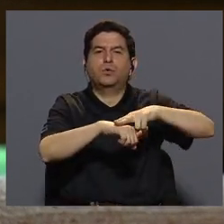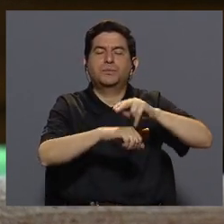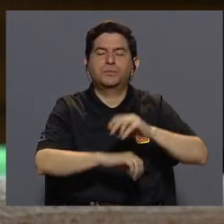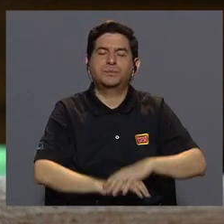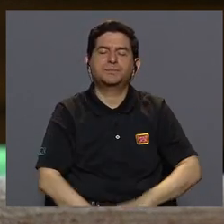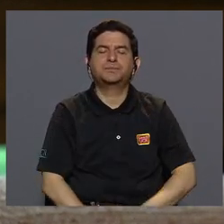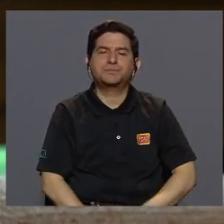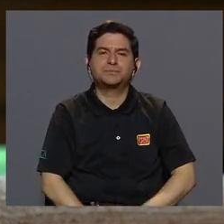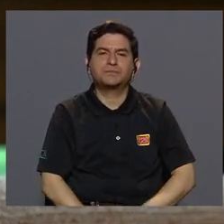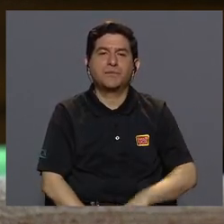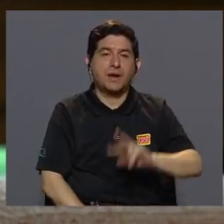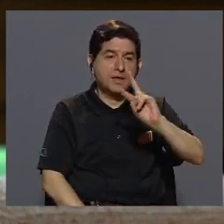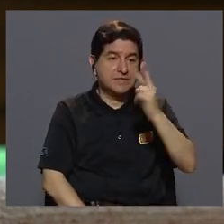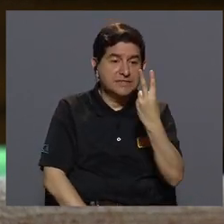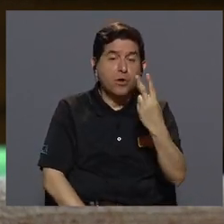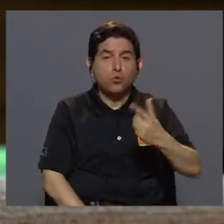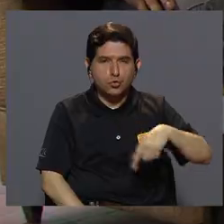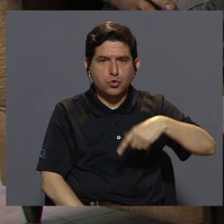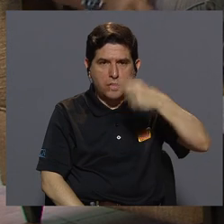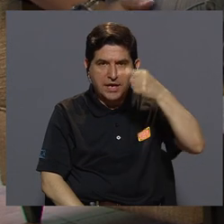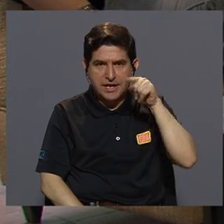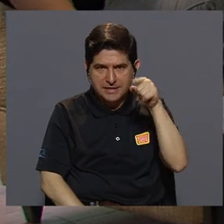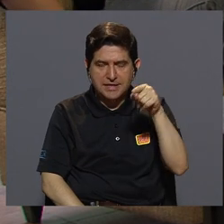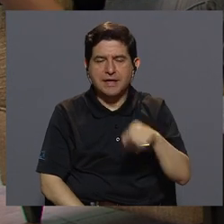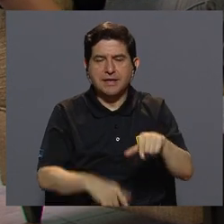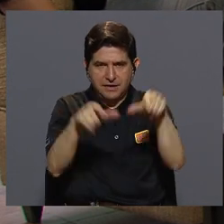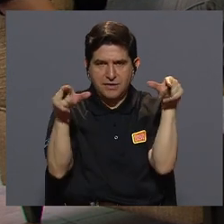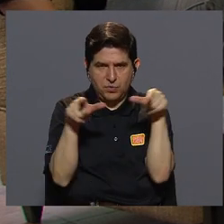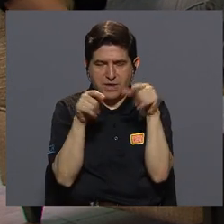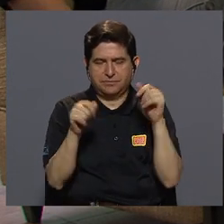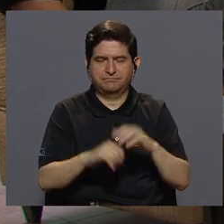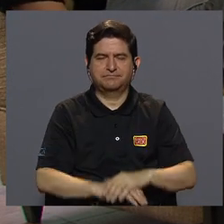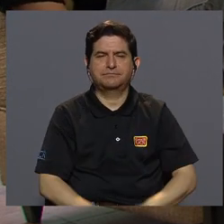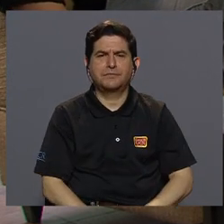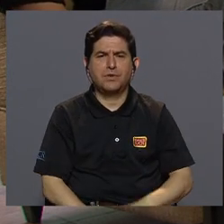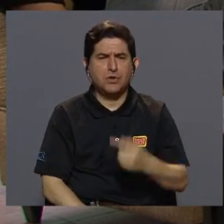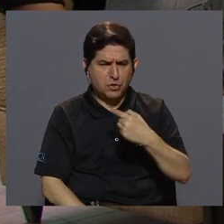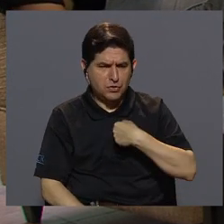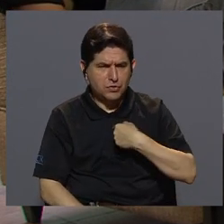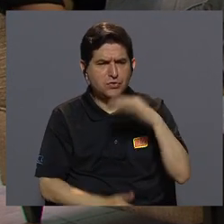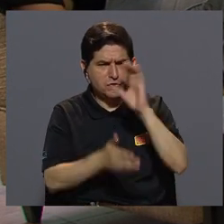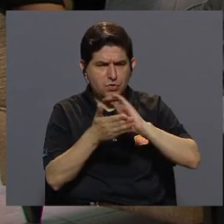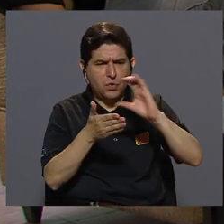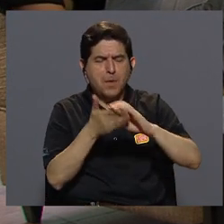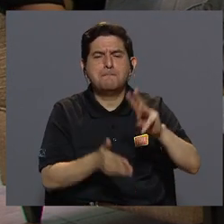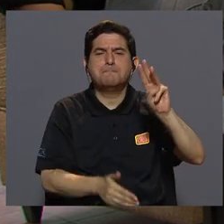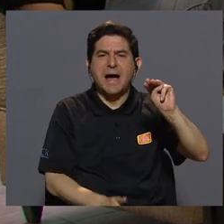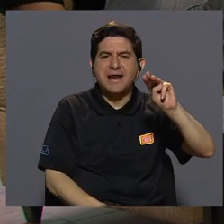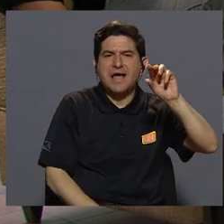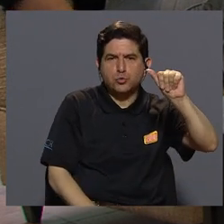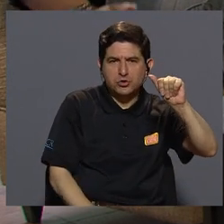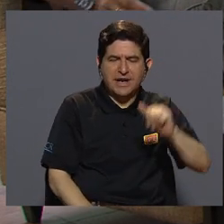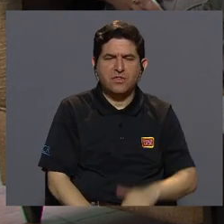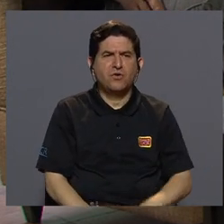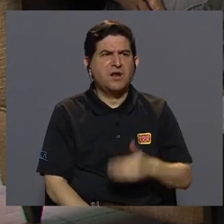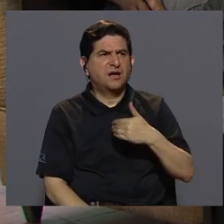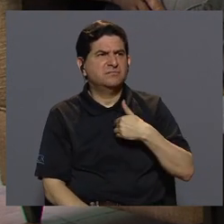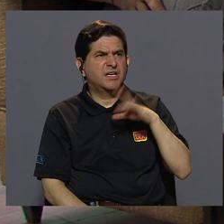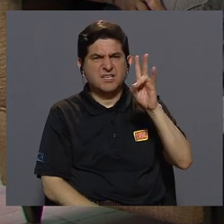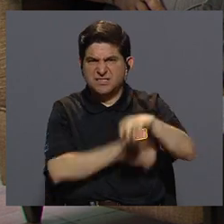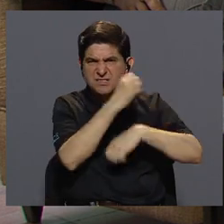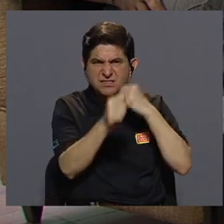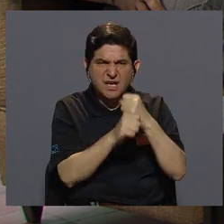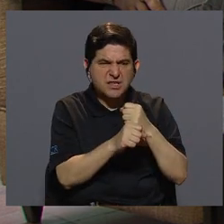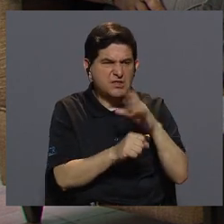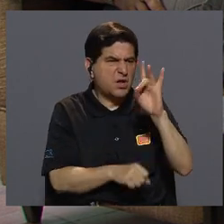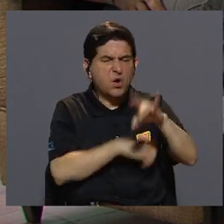Nacional, el segundo gerente que estaba ahí entonces. Yo estaba en el Colegio María Auxiliadora, tenía